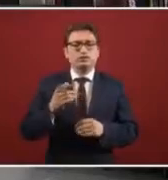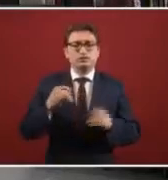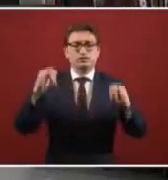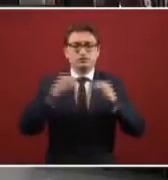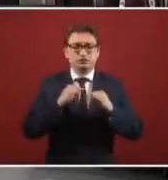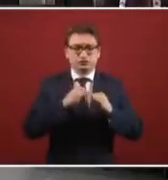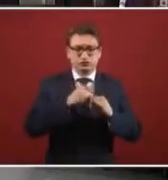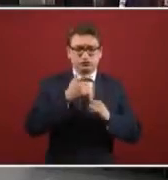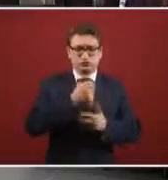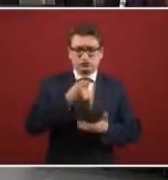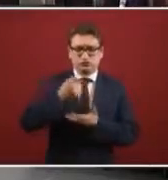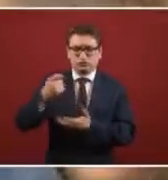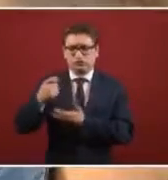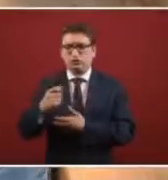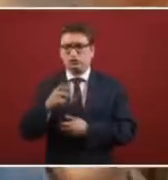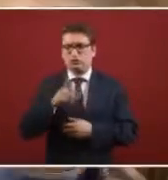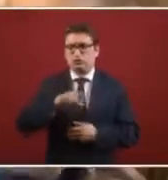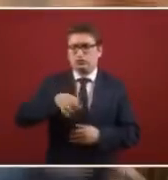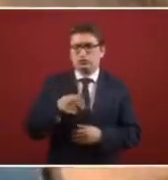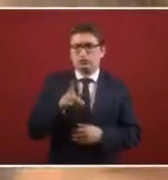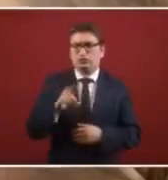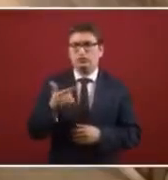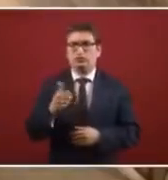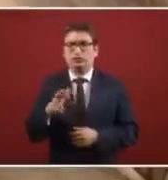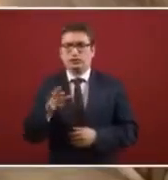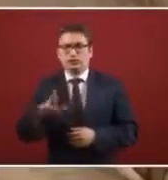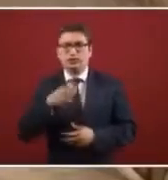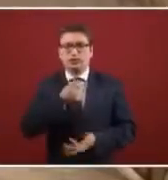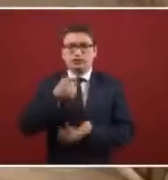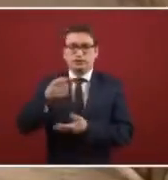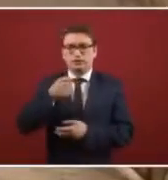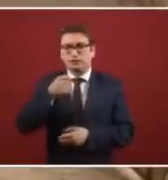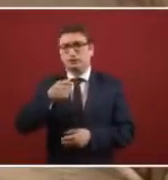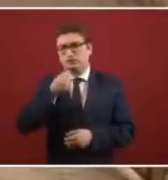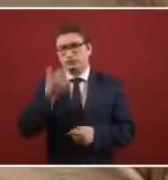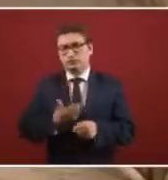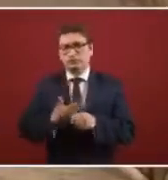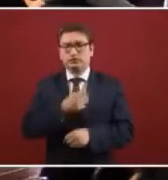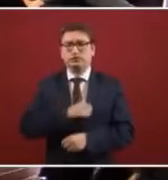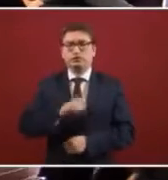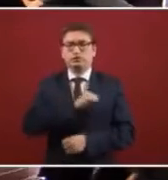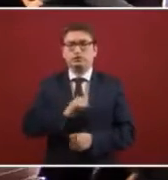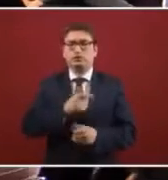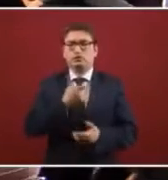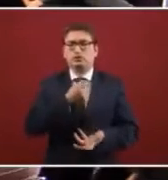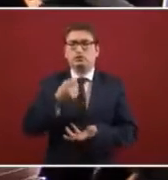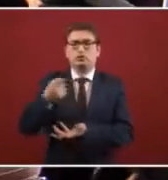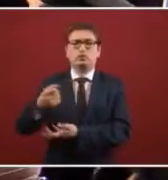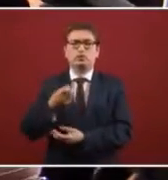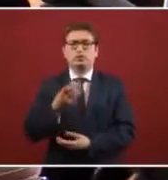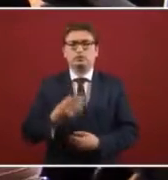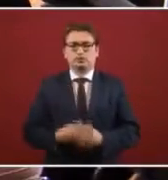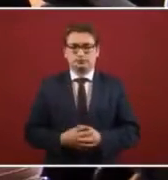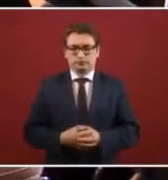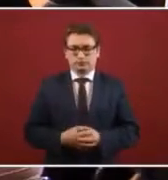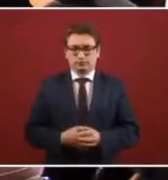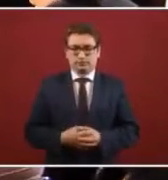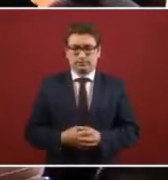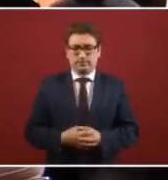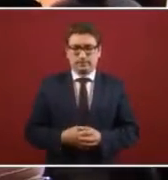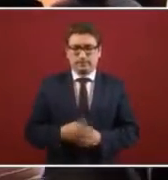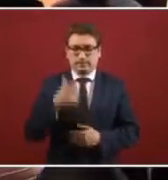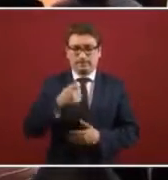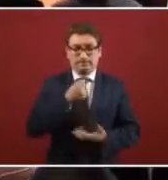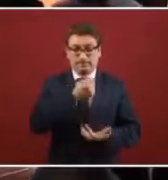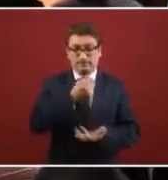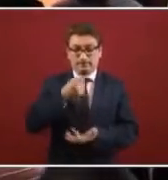instituciones, qué monto fue how para much el was colegial, qué how monto much fue a was PGR, qué monto fue a sent to Secretaría de Salud. which areas? Mira, los montos que se